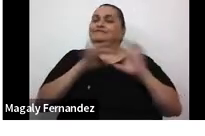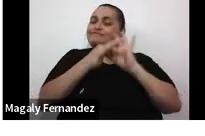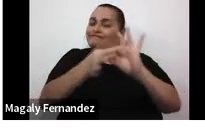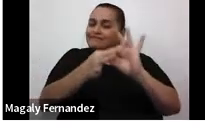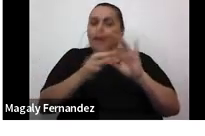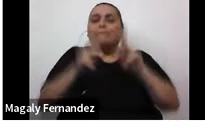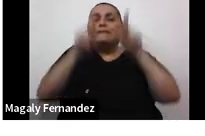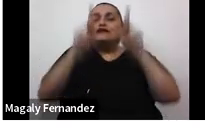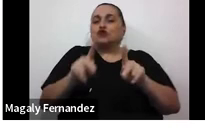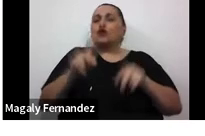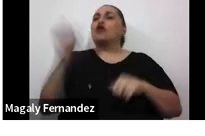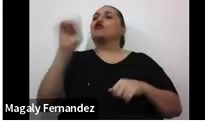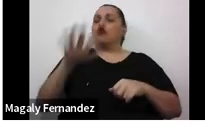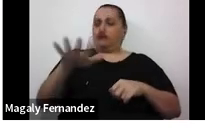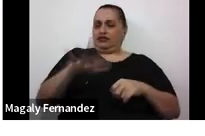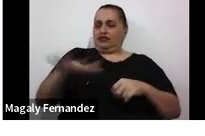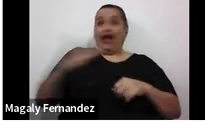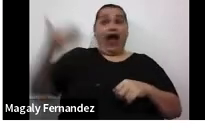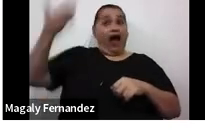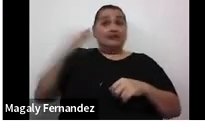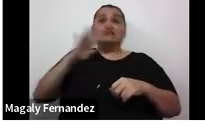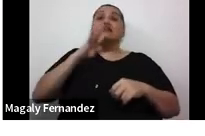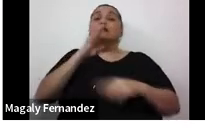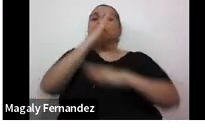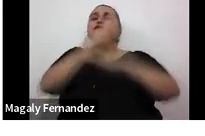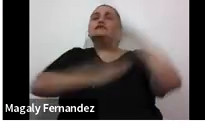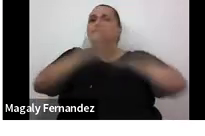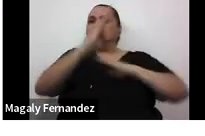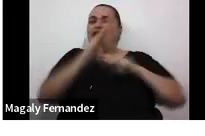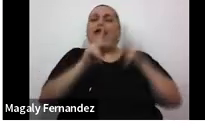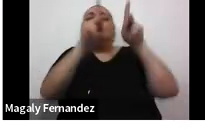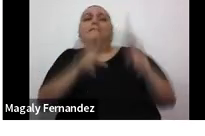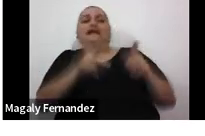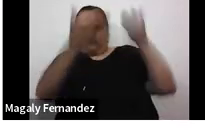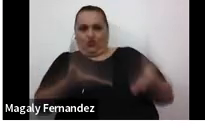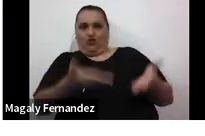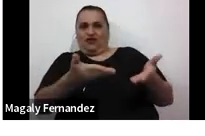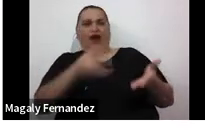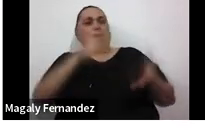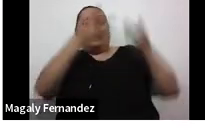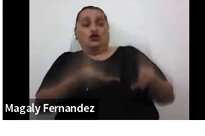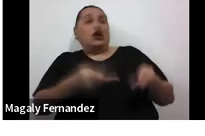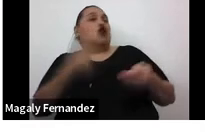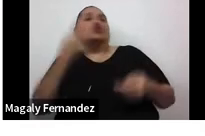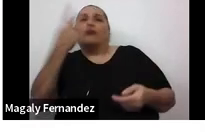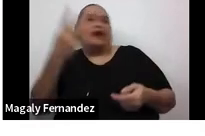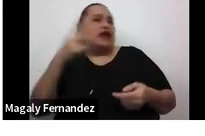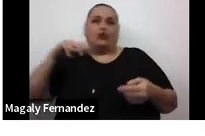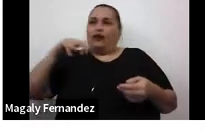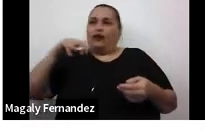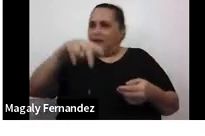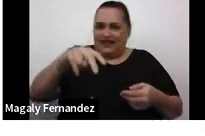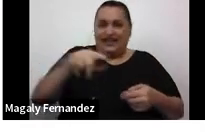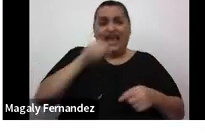antes hablábamos de discapacidad únicamente de la persona o sea la persona que no ve la persona que no camina es es